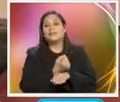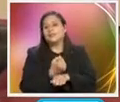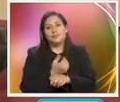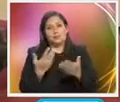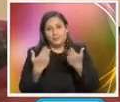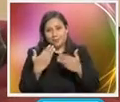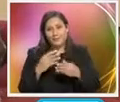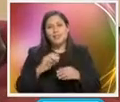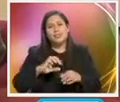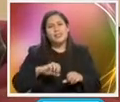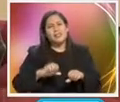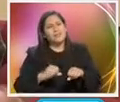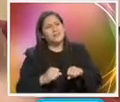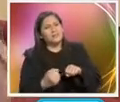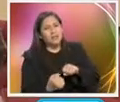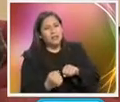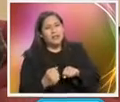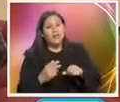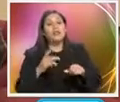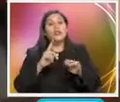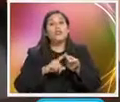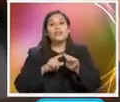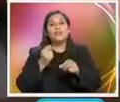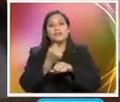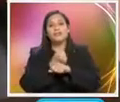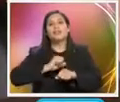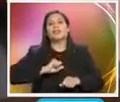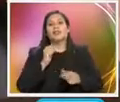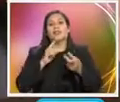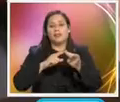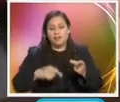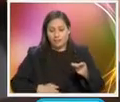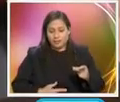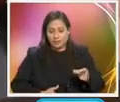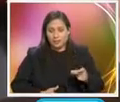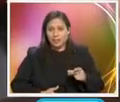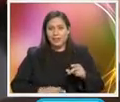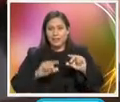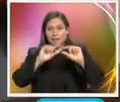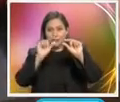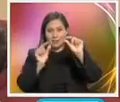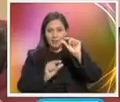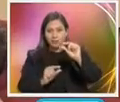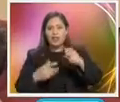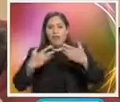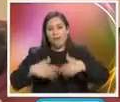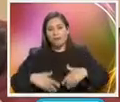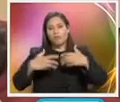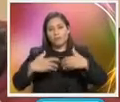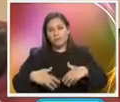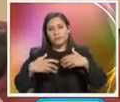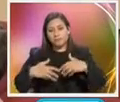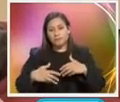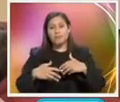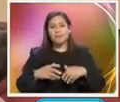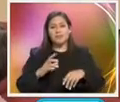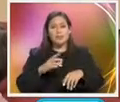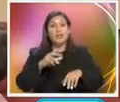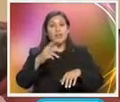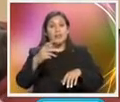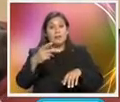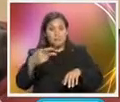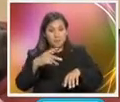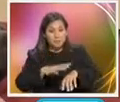irrigados, porque la sangre pues está yendo al estómago para hacer la digestión. Está concentrada en el estómago. Exactamente, entonces al tener esos calambres pues puede ser que